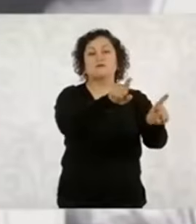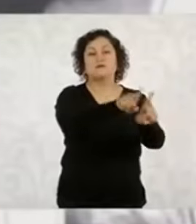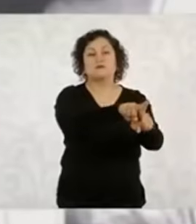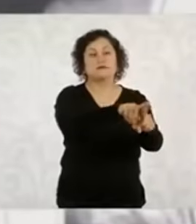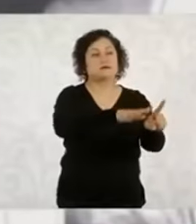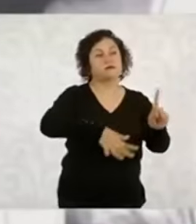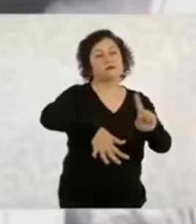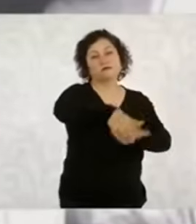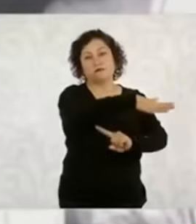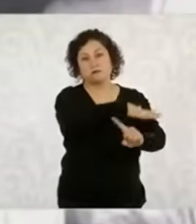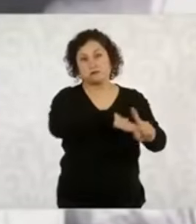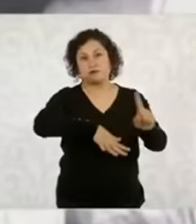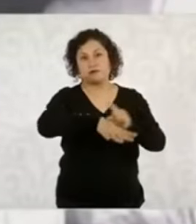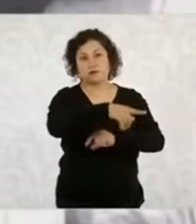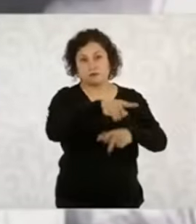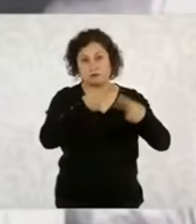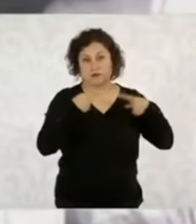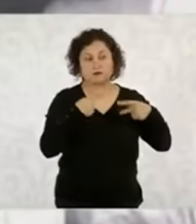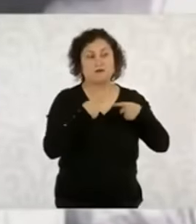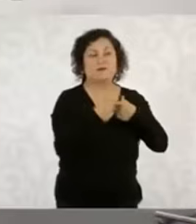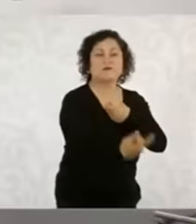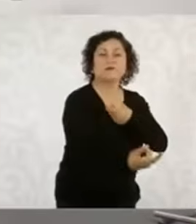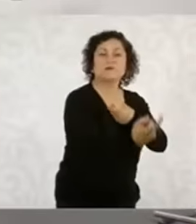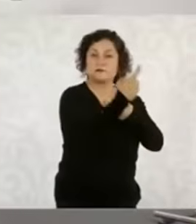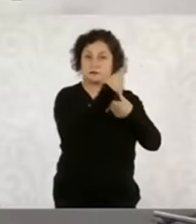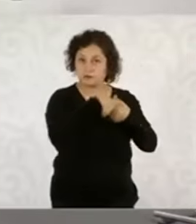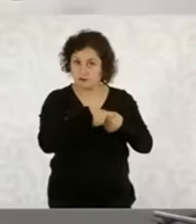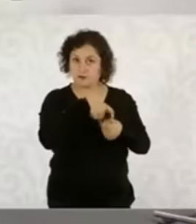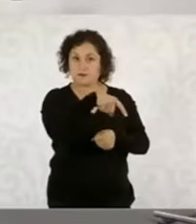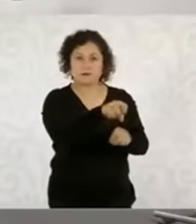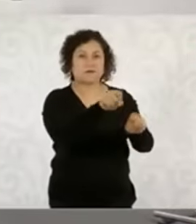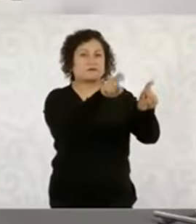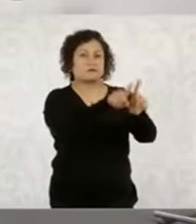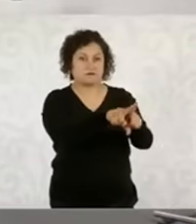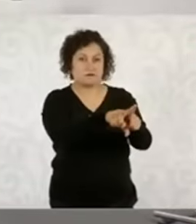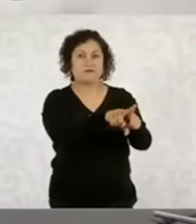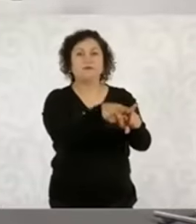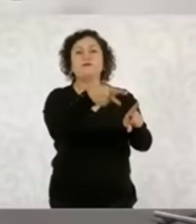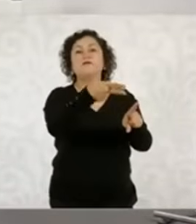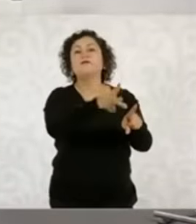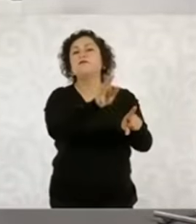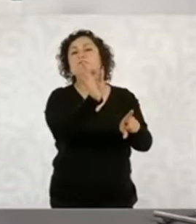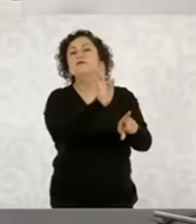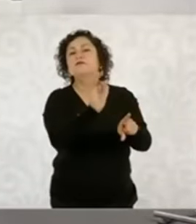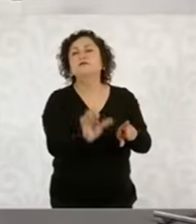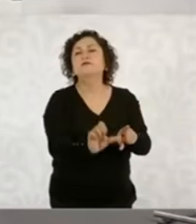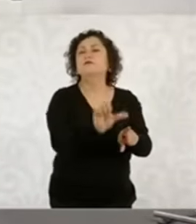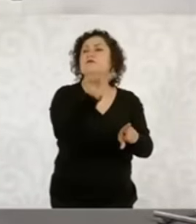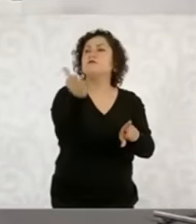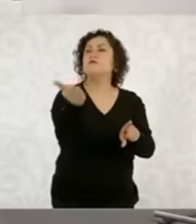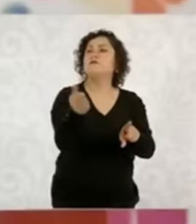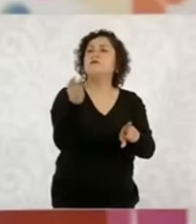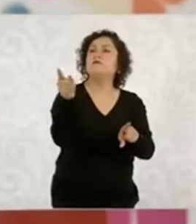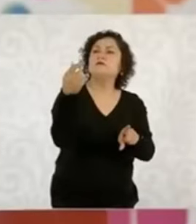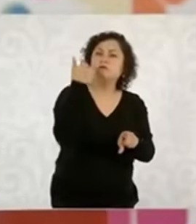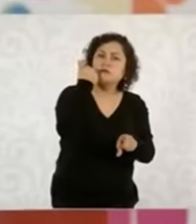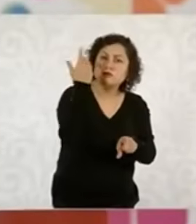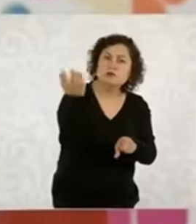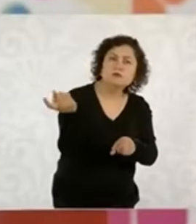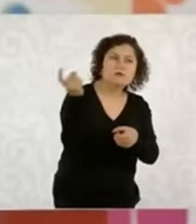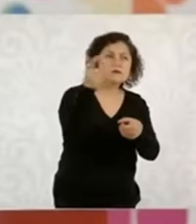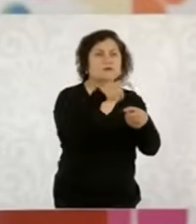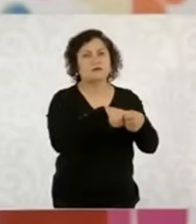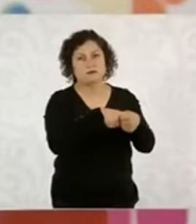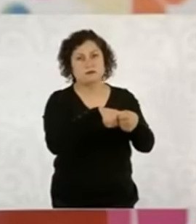polígono prioritario serán incorporados, y cuando la demanda sea mayor al número de viviendas que